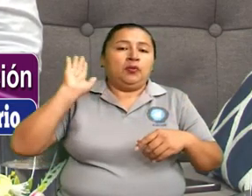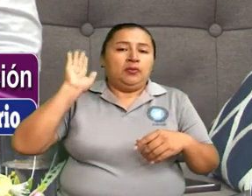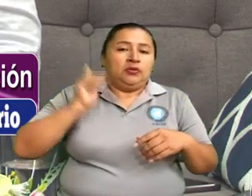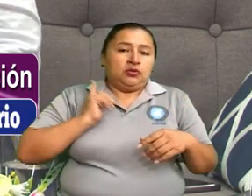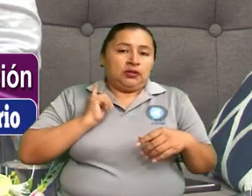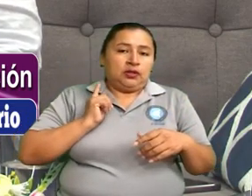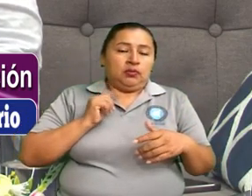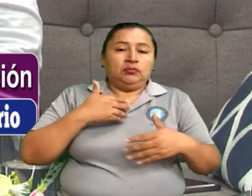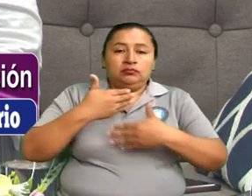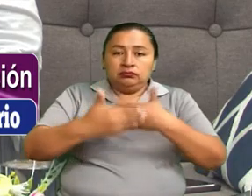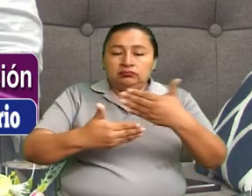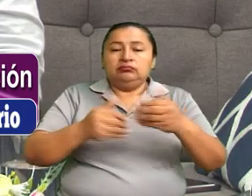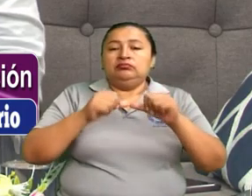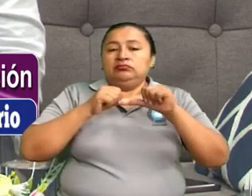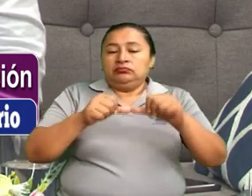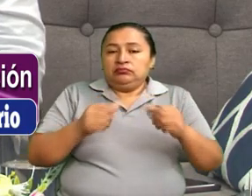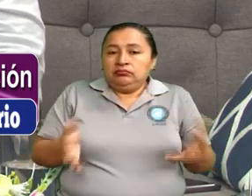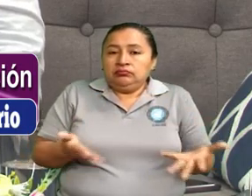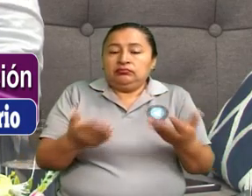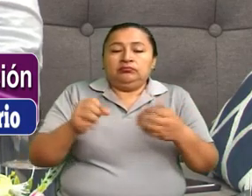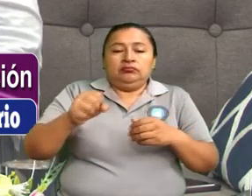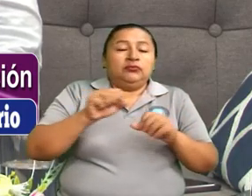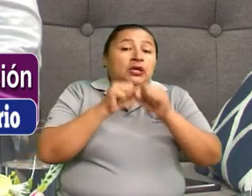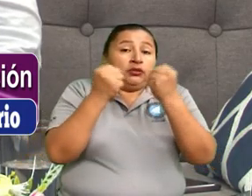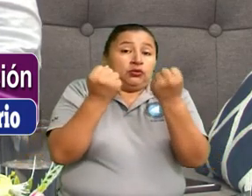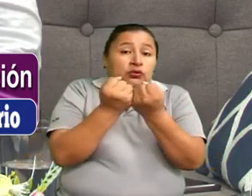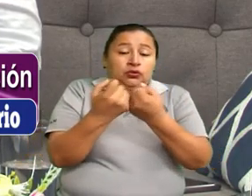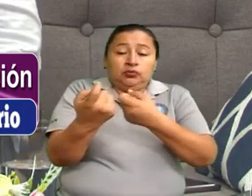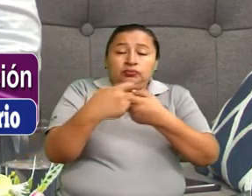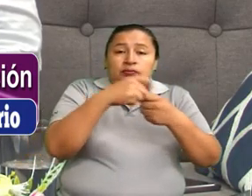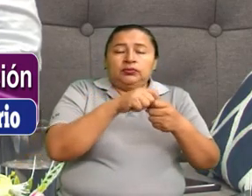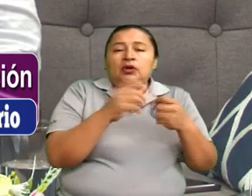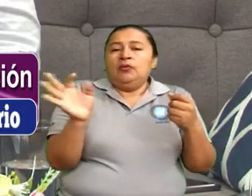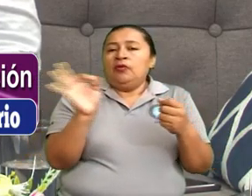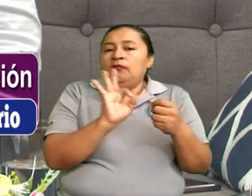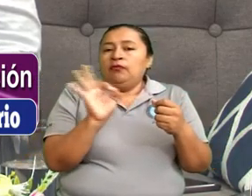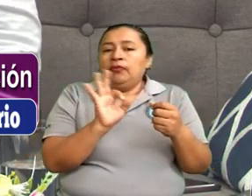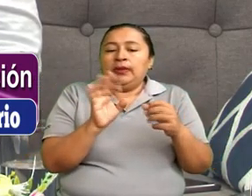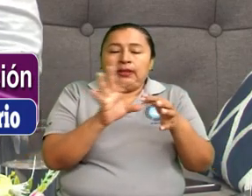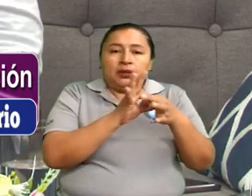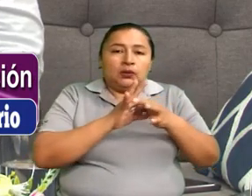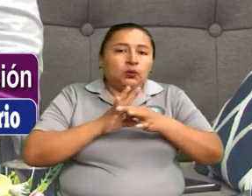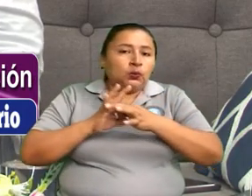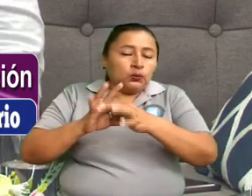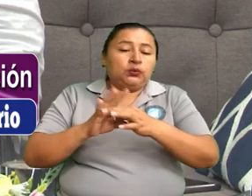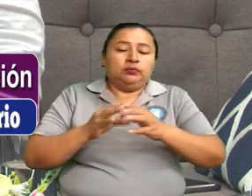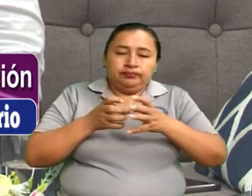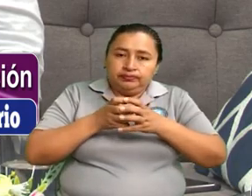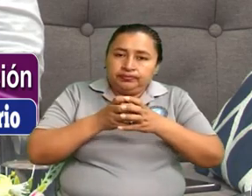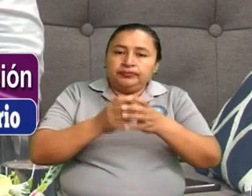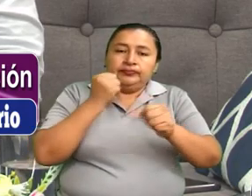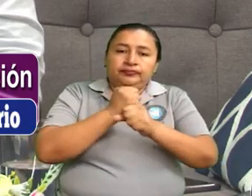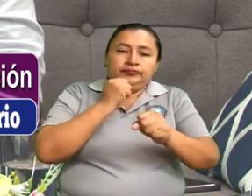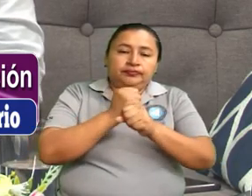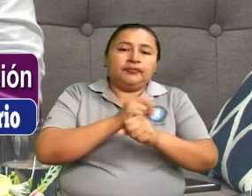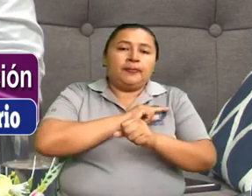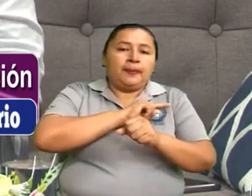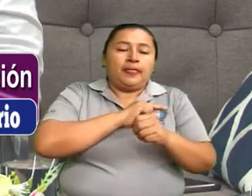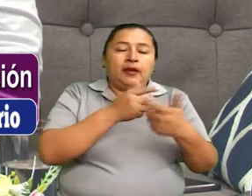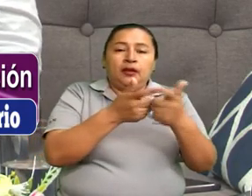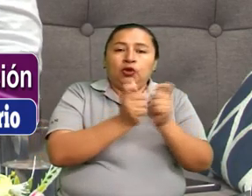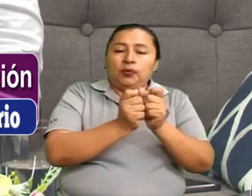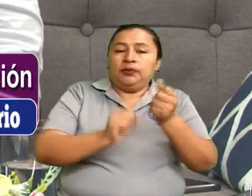también. Seguimos promoviendo la asociatividad como forma de en unidad salir adelante. Entonces tenemos grupos